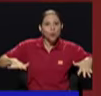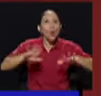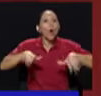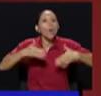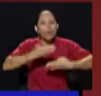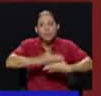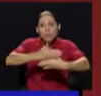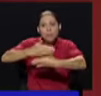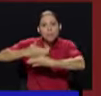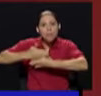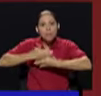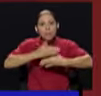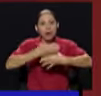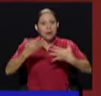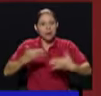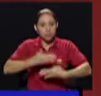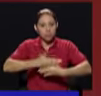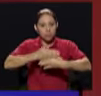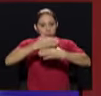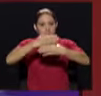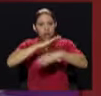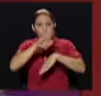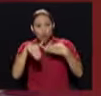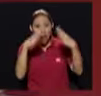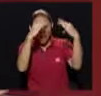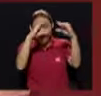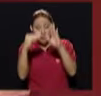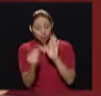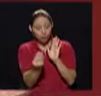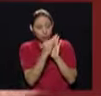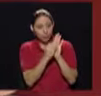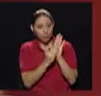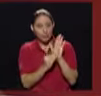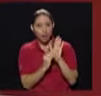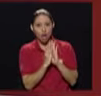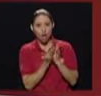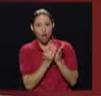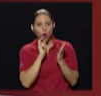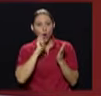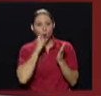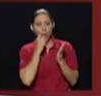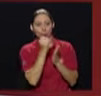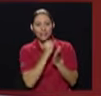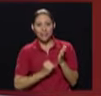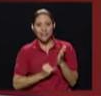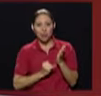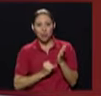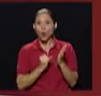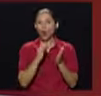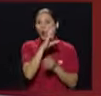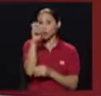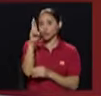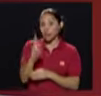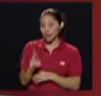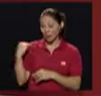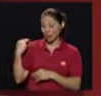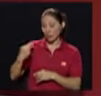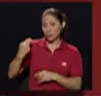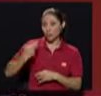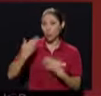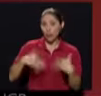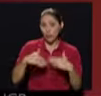información, en el caso de ingeniería, queda plasmada en los códigos de diseño. Costa Rica ha tenido una historia bastante particular